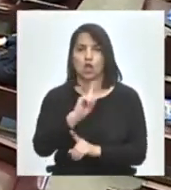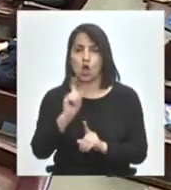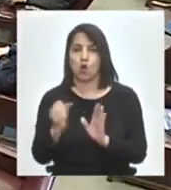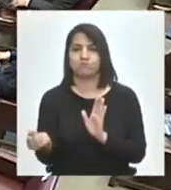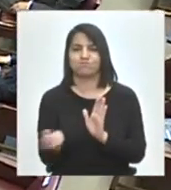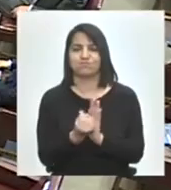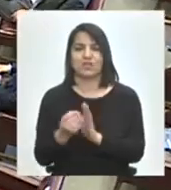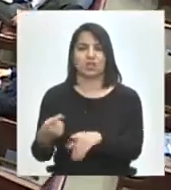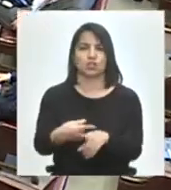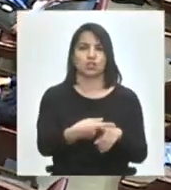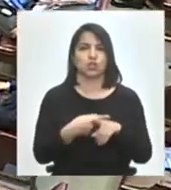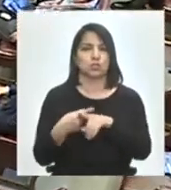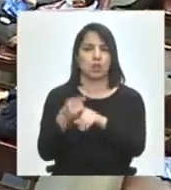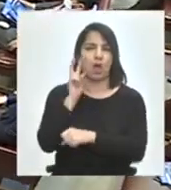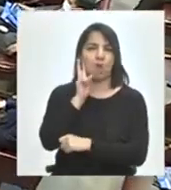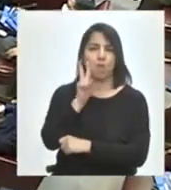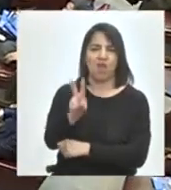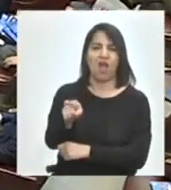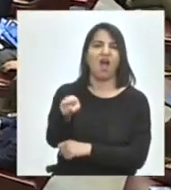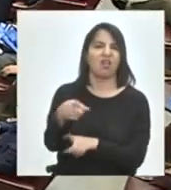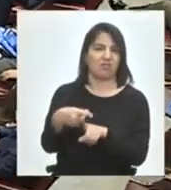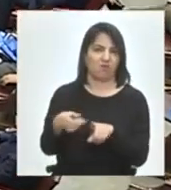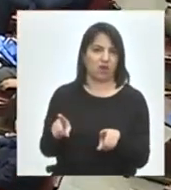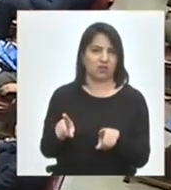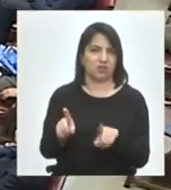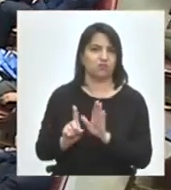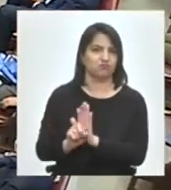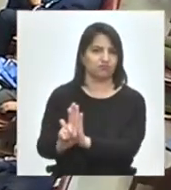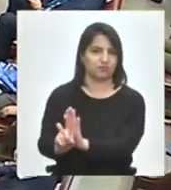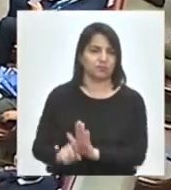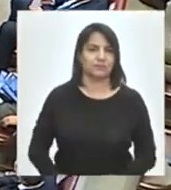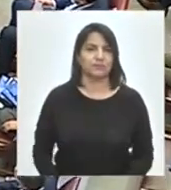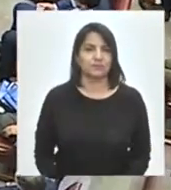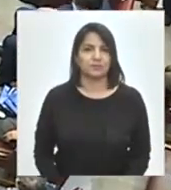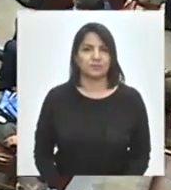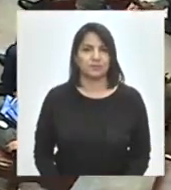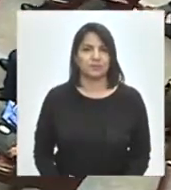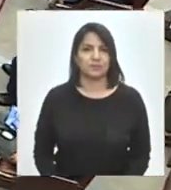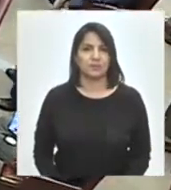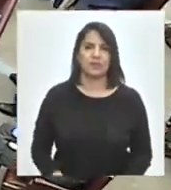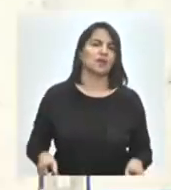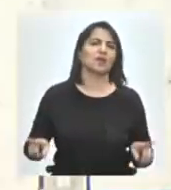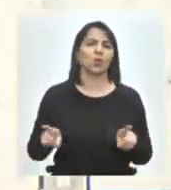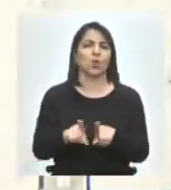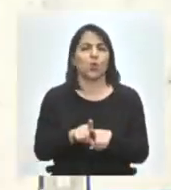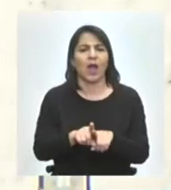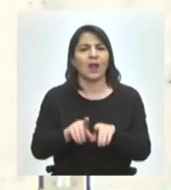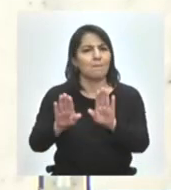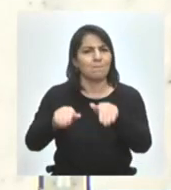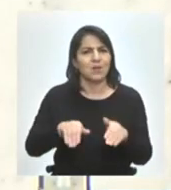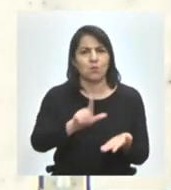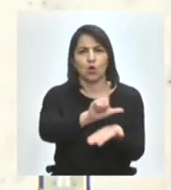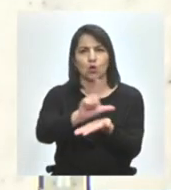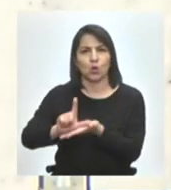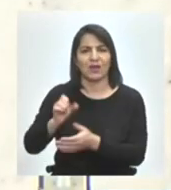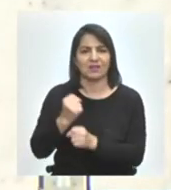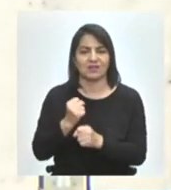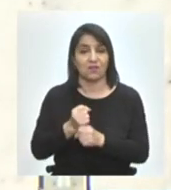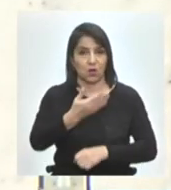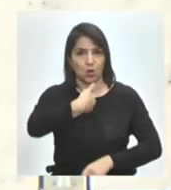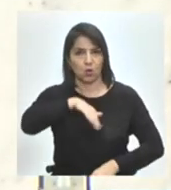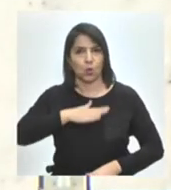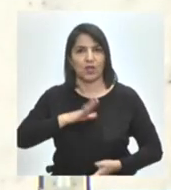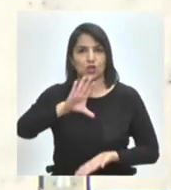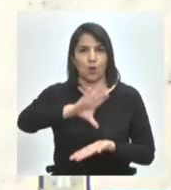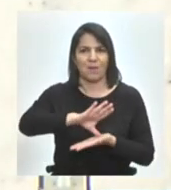por una sociedad que los miraba como diferentes. Al igual que en tantos lugares de trabajo en nuestro país,